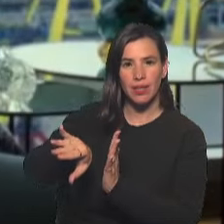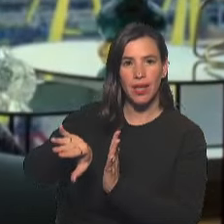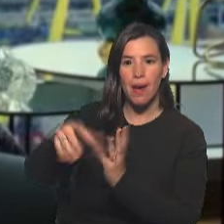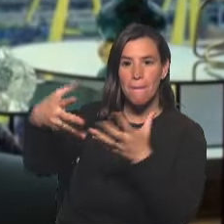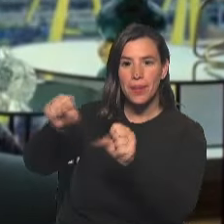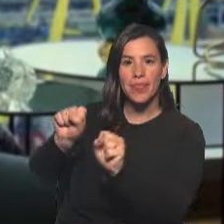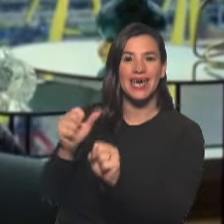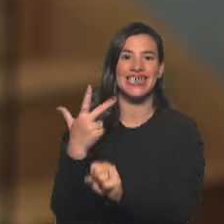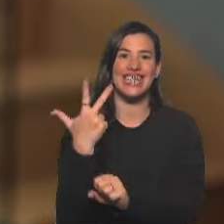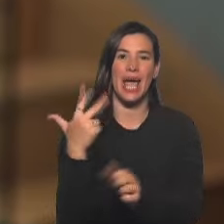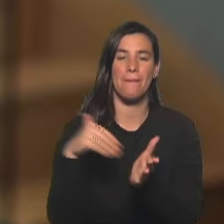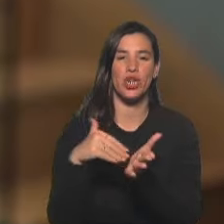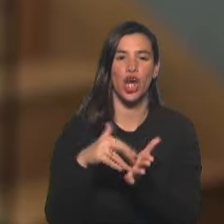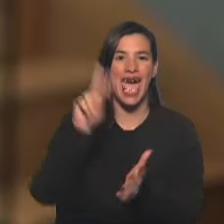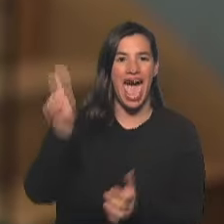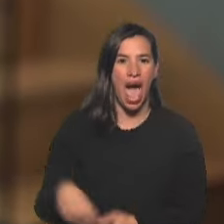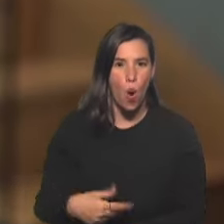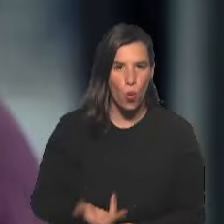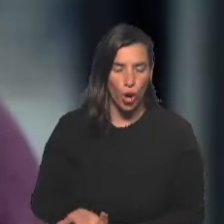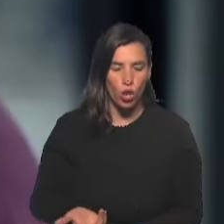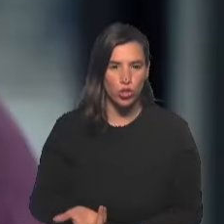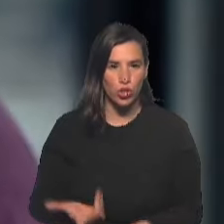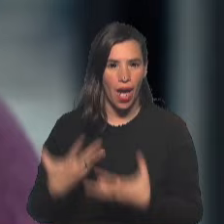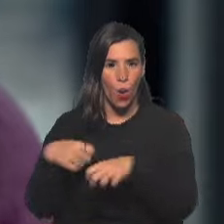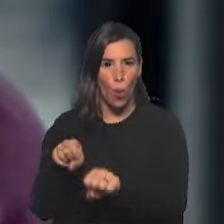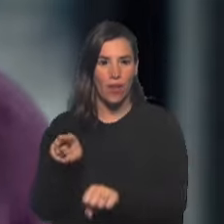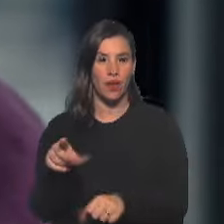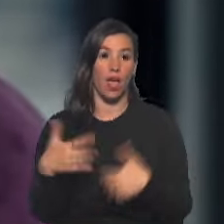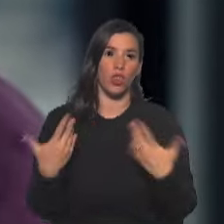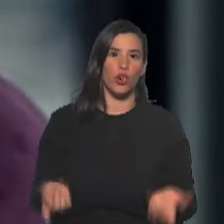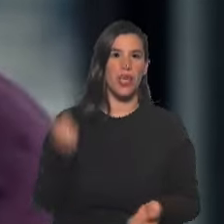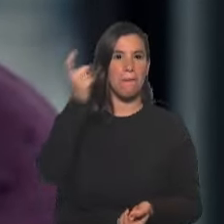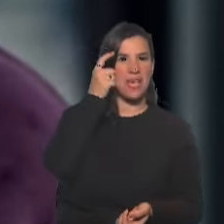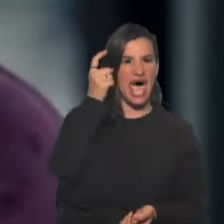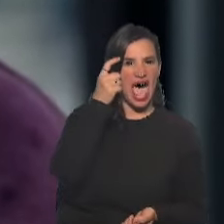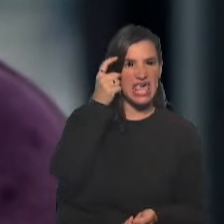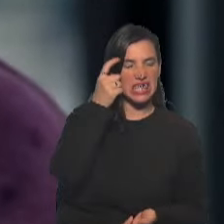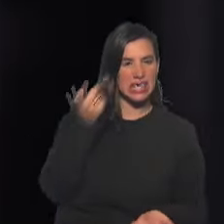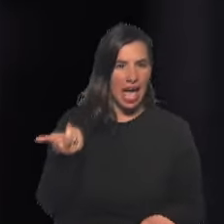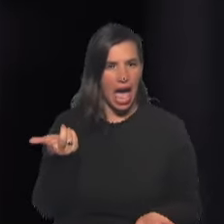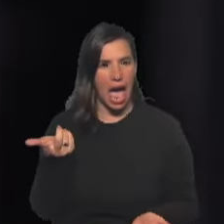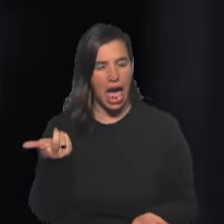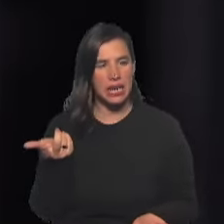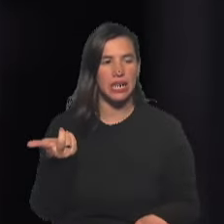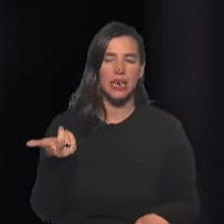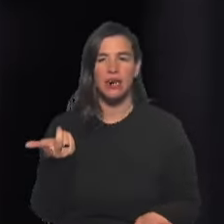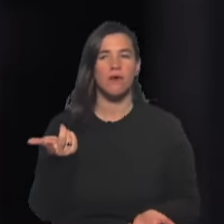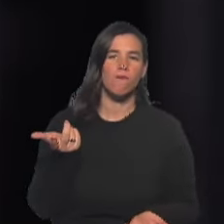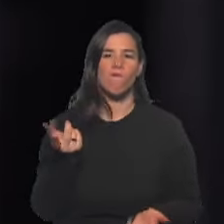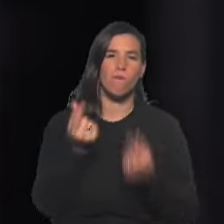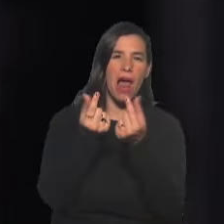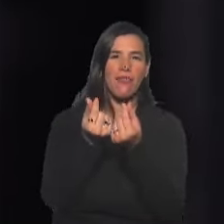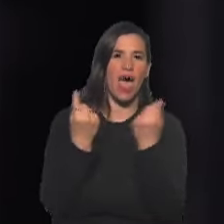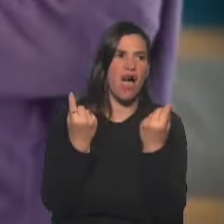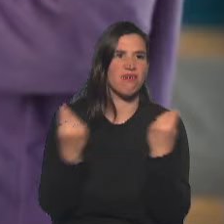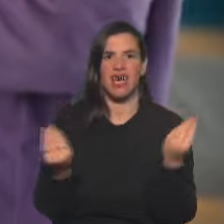euros. Así que a partir de eso, no solamente van a tener que ver qué hacer con ese dinero, sino que tal vez eso sea un